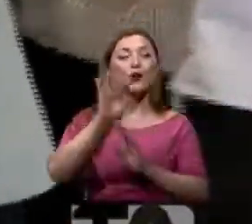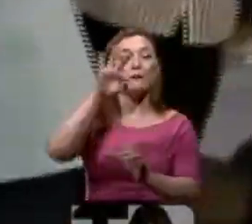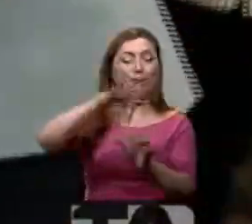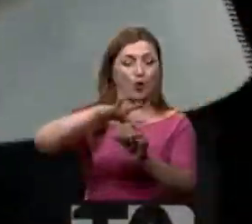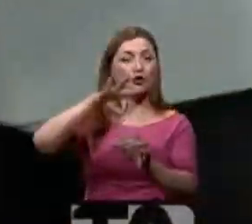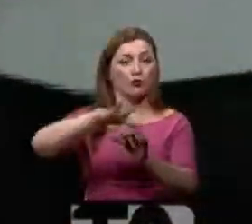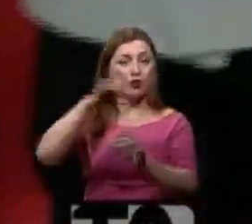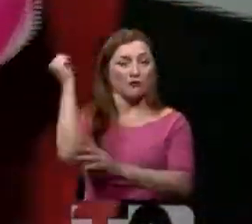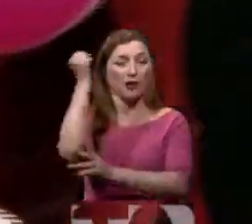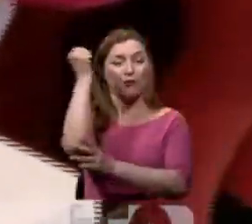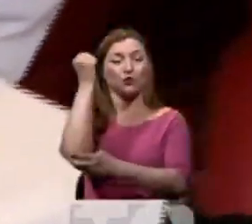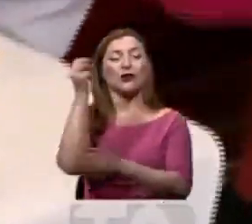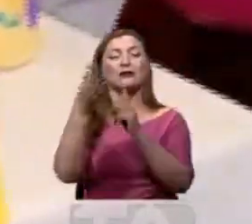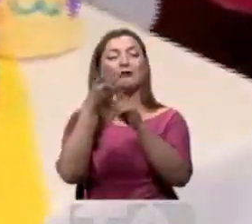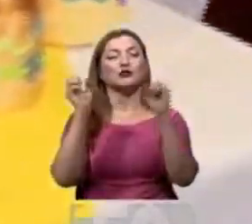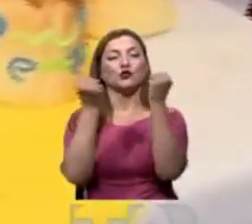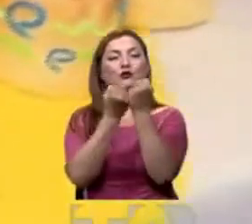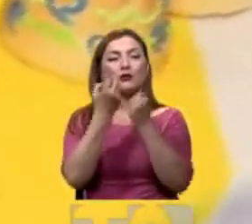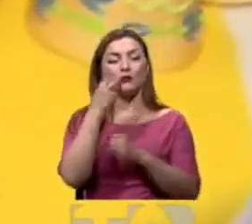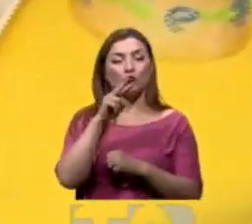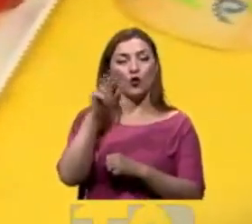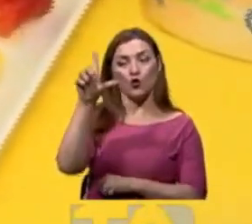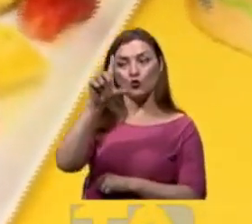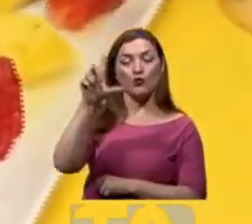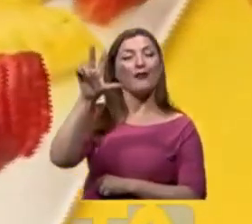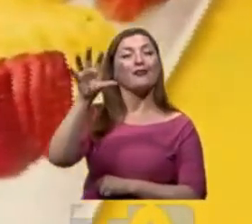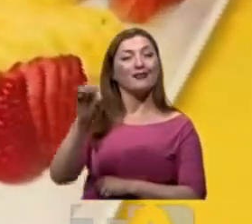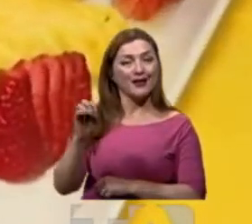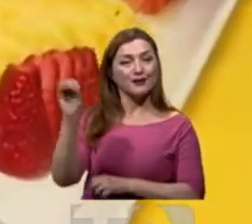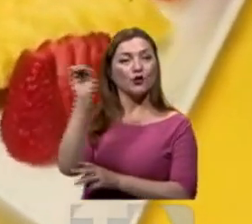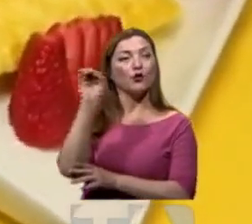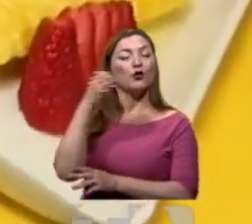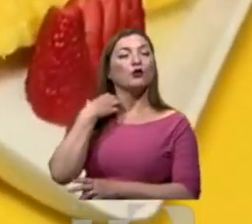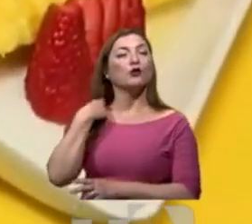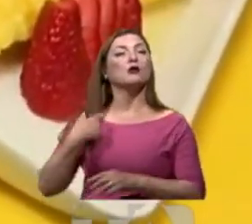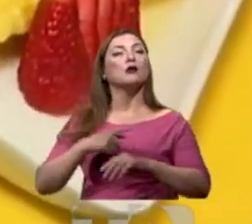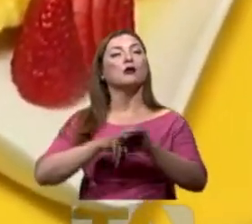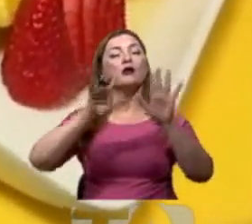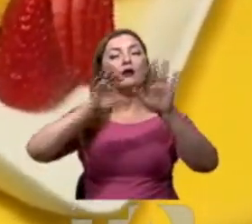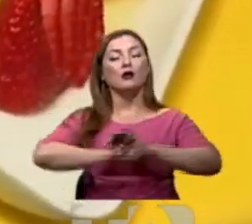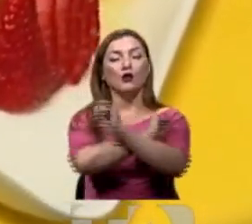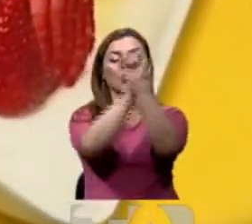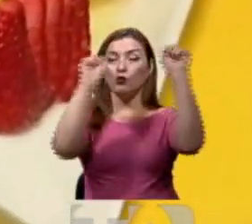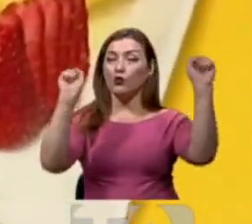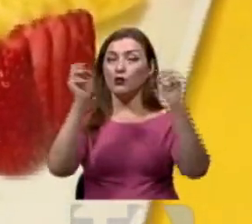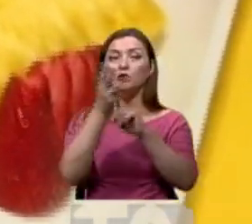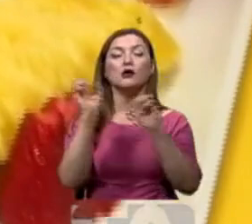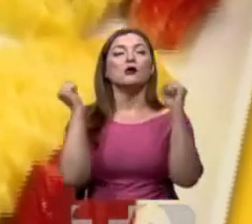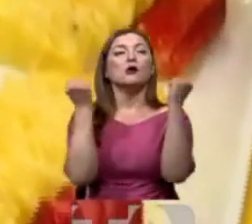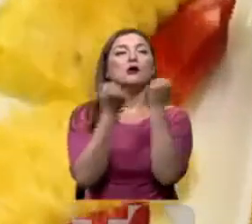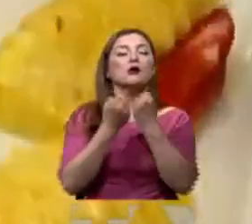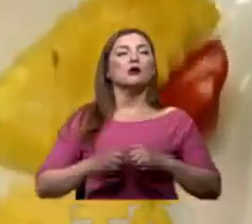votada. Obsérvela bien, porque a partir del lunes 30 de octubre, a partir de las 10 de la mañana en las redes sociales de